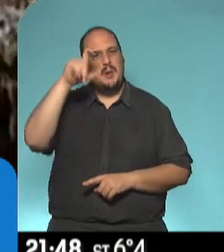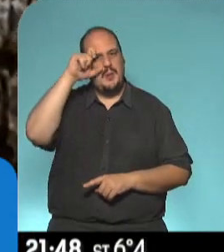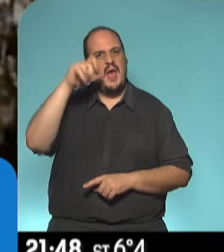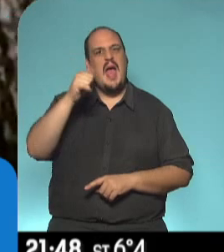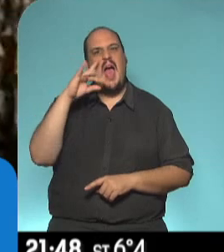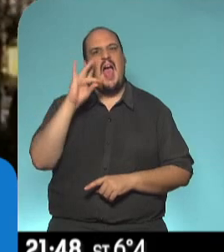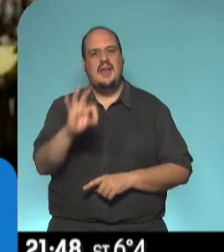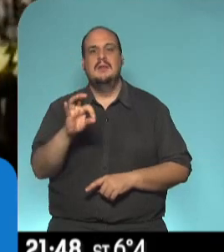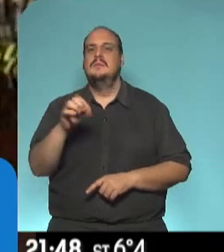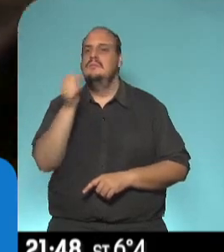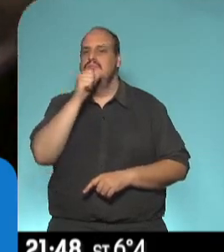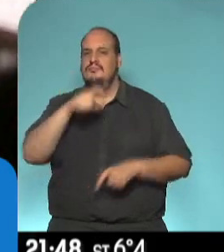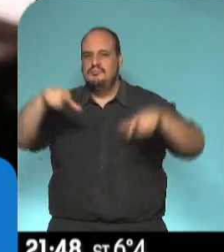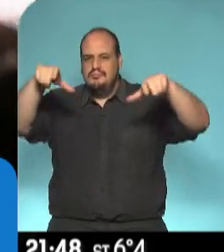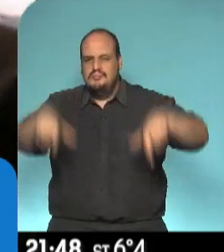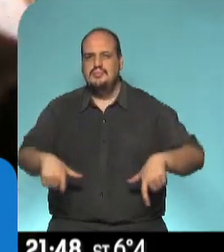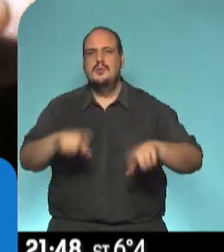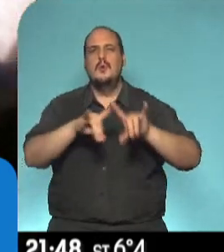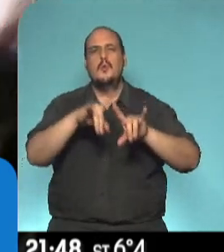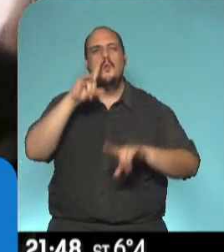Wembley del Reino Unido.